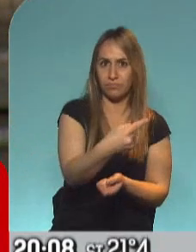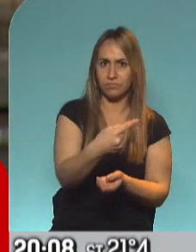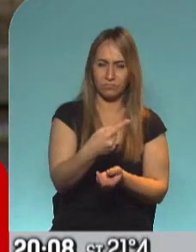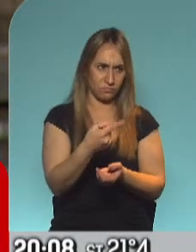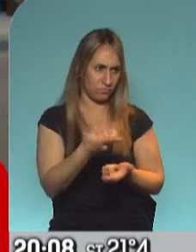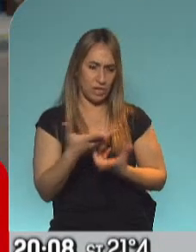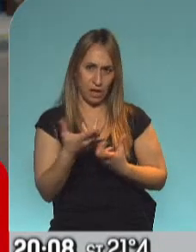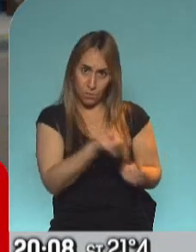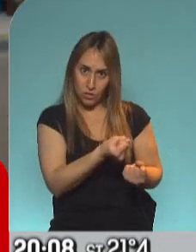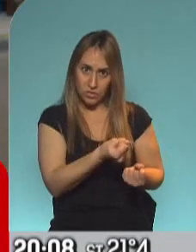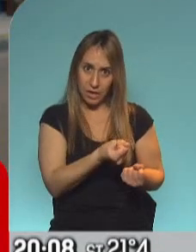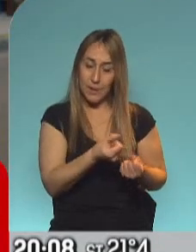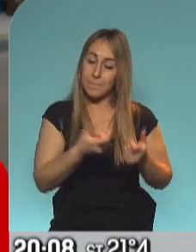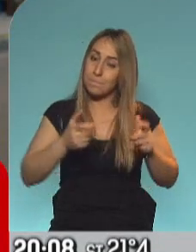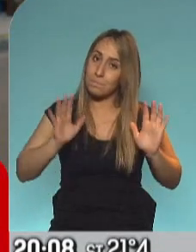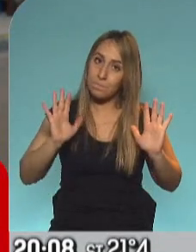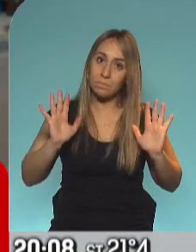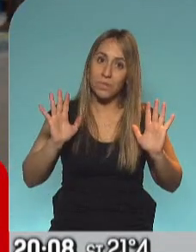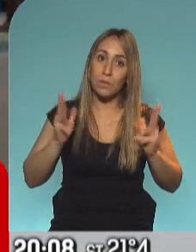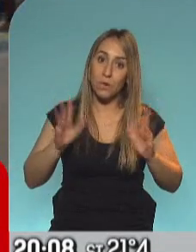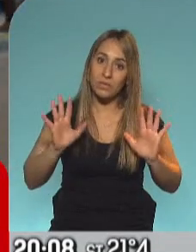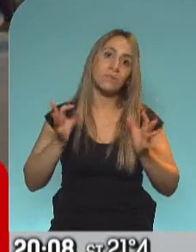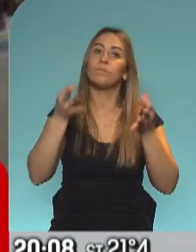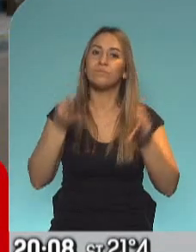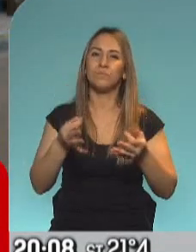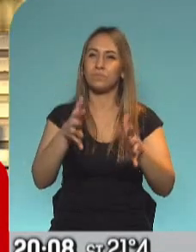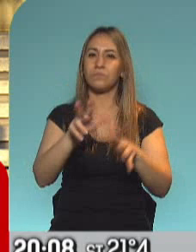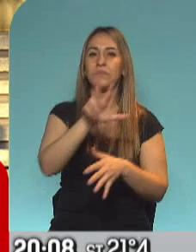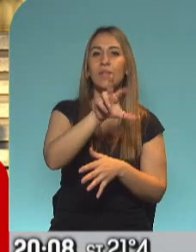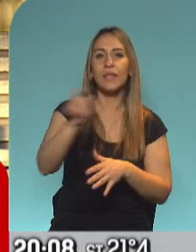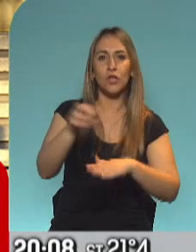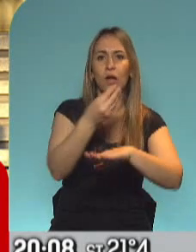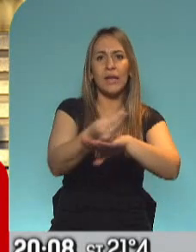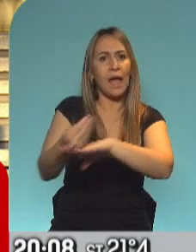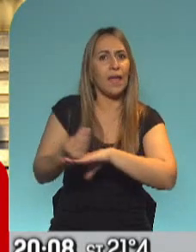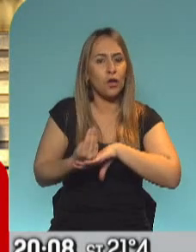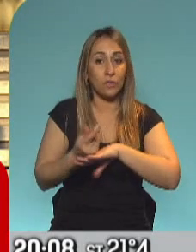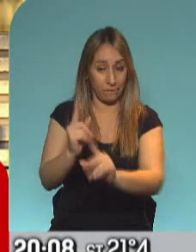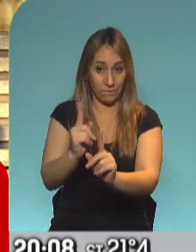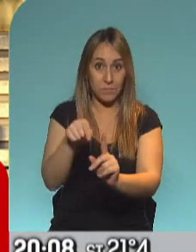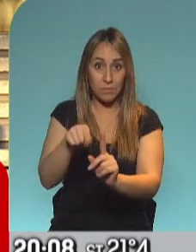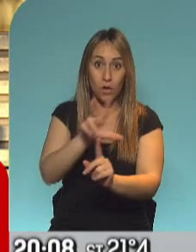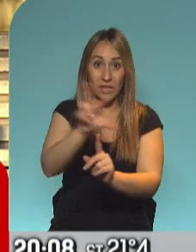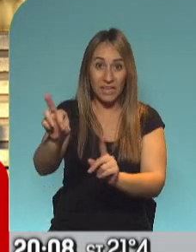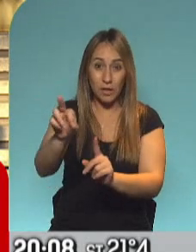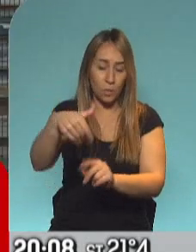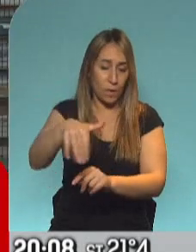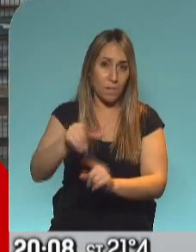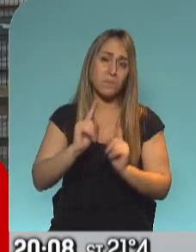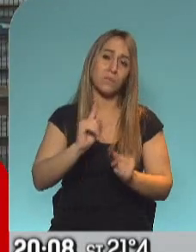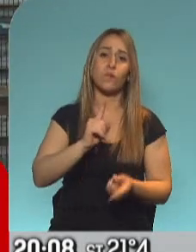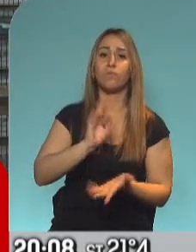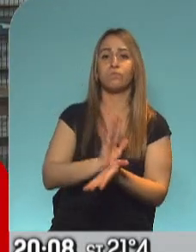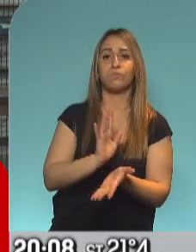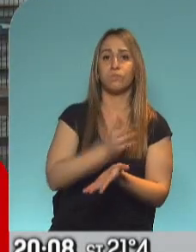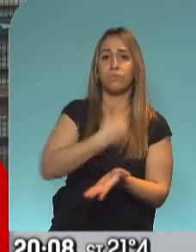podría habilitar a que por lo menos 300 cargos vacantes en la actualidad se ocuparan de la misma manera. Claro. Claro,